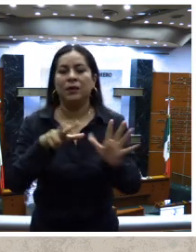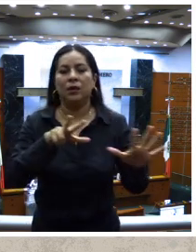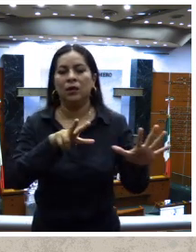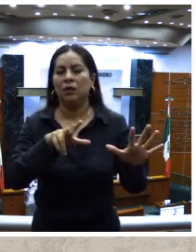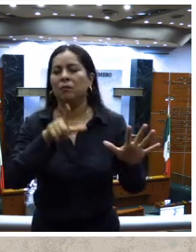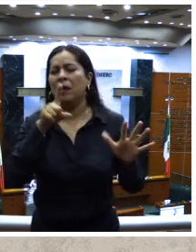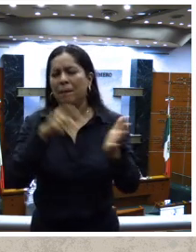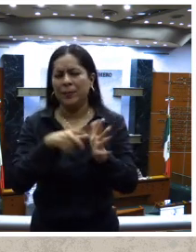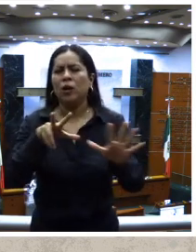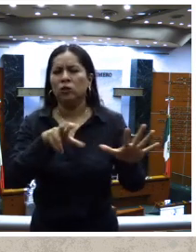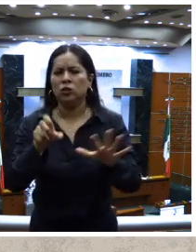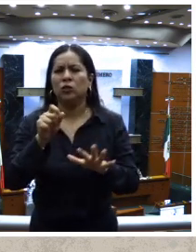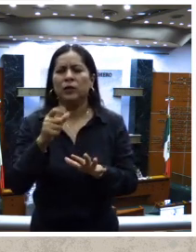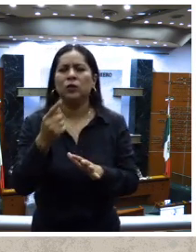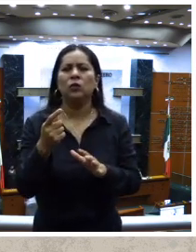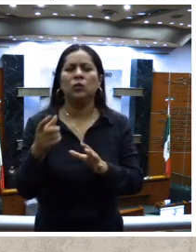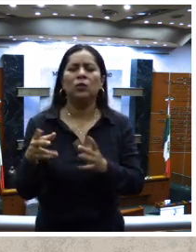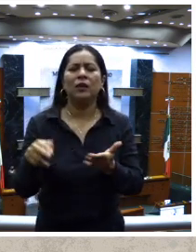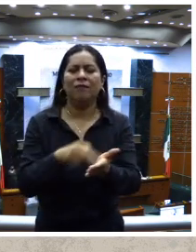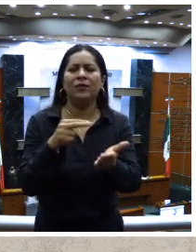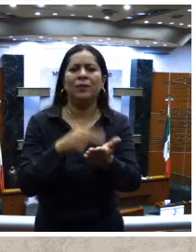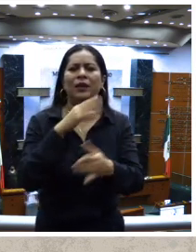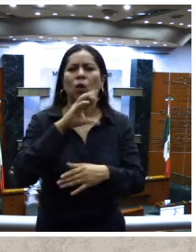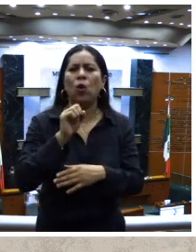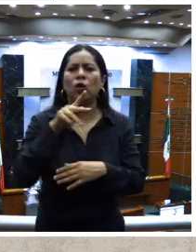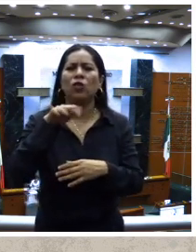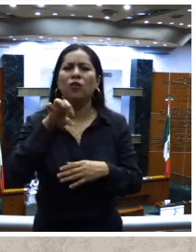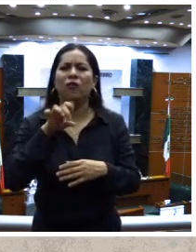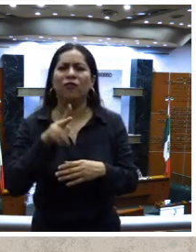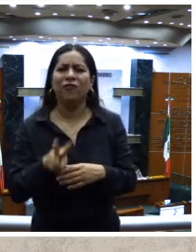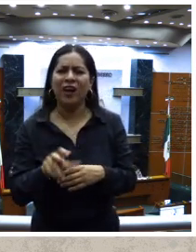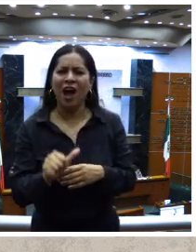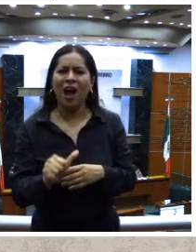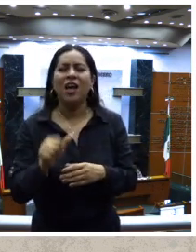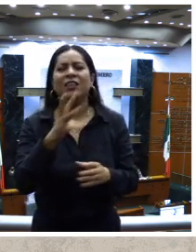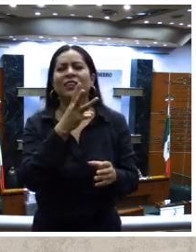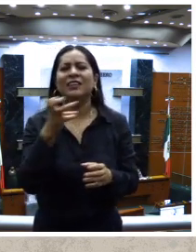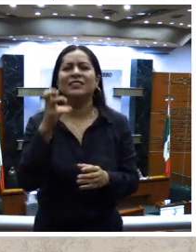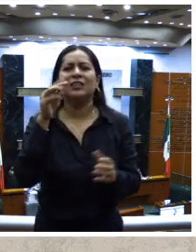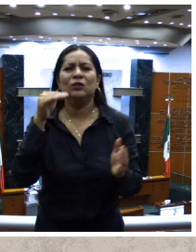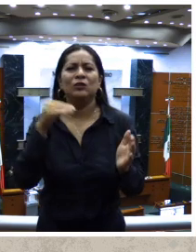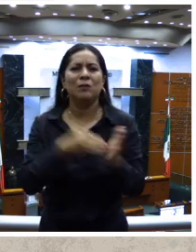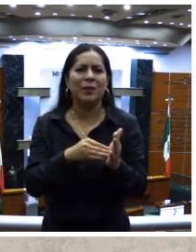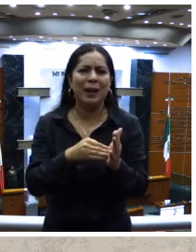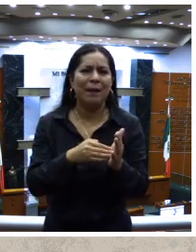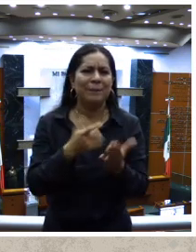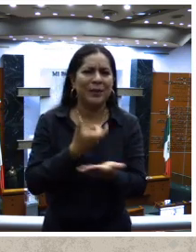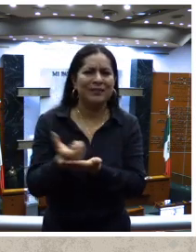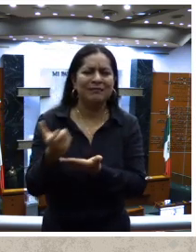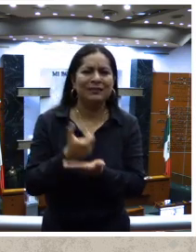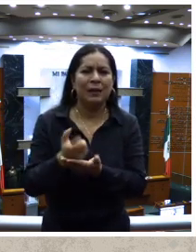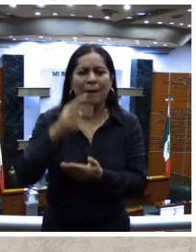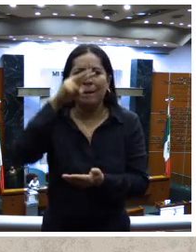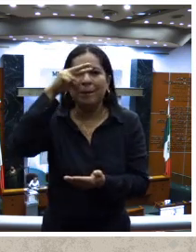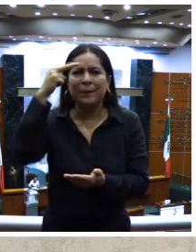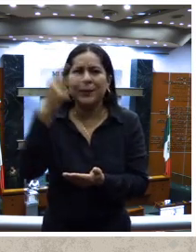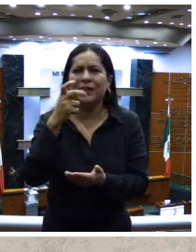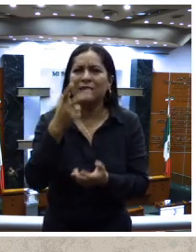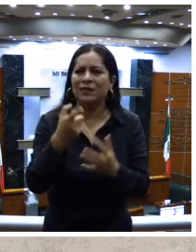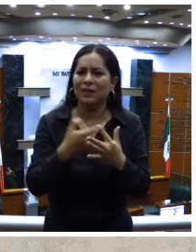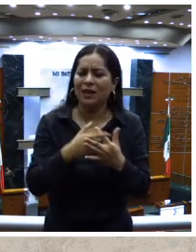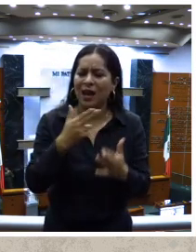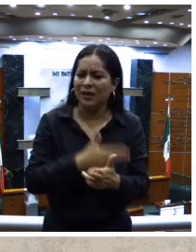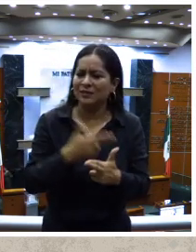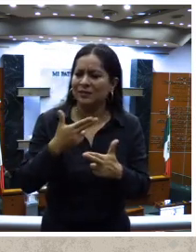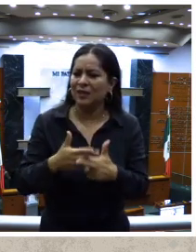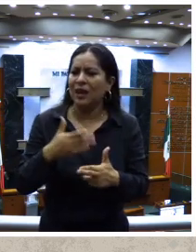a través del Tratado de Córdoba por 300 mil pesos. En consecuencia, México a partir de entonces hasta la